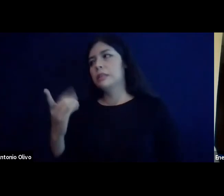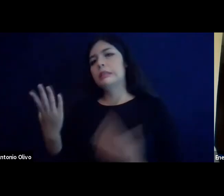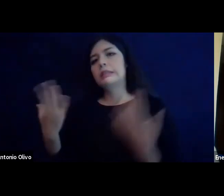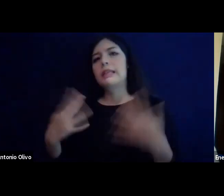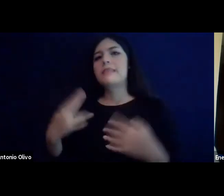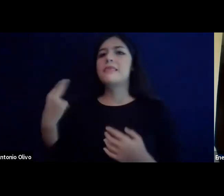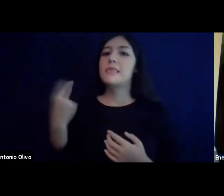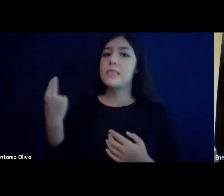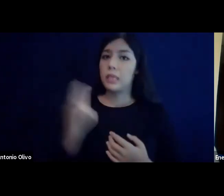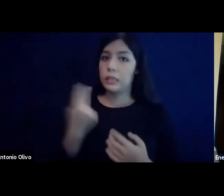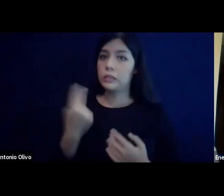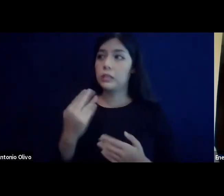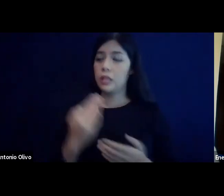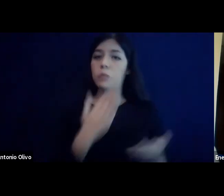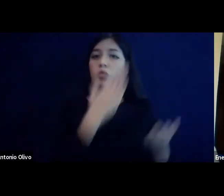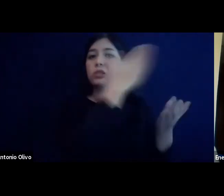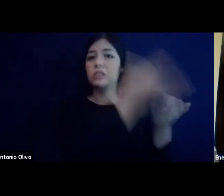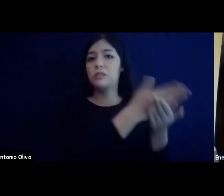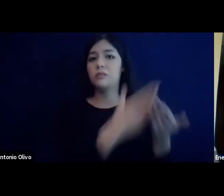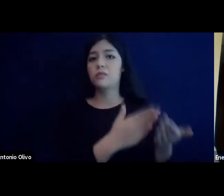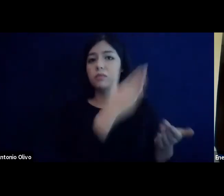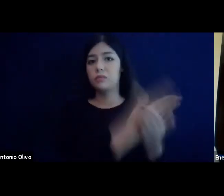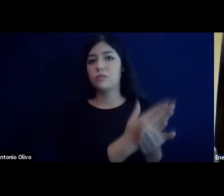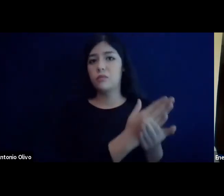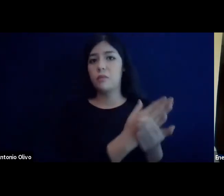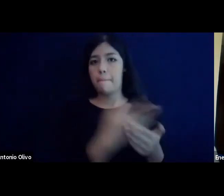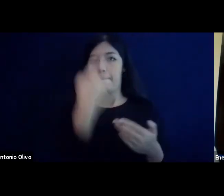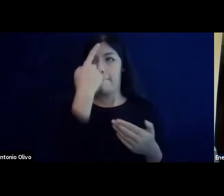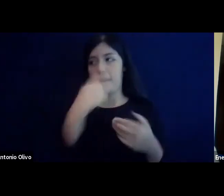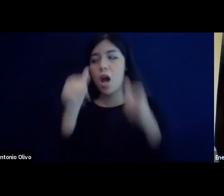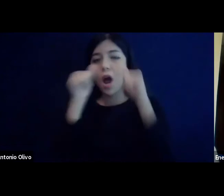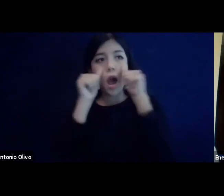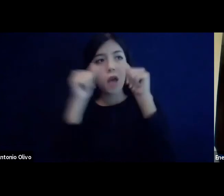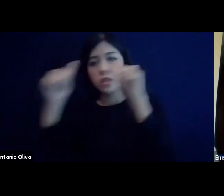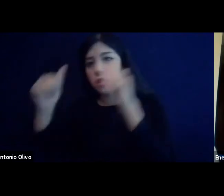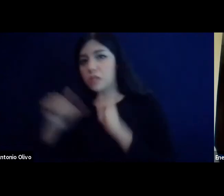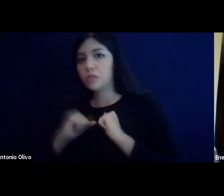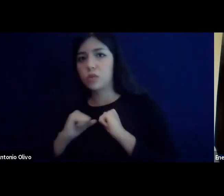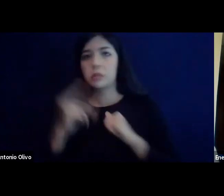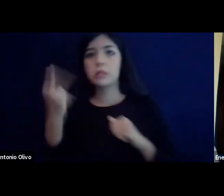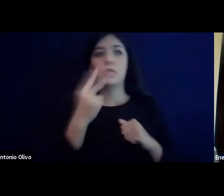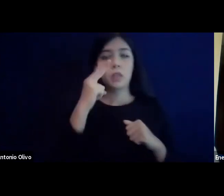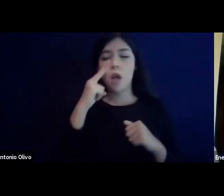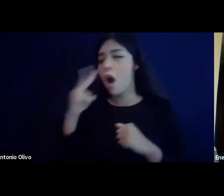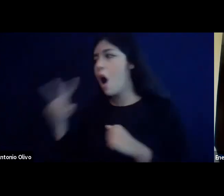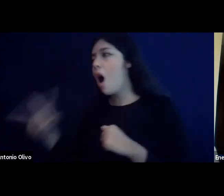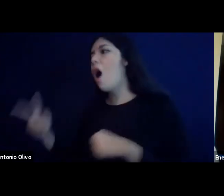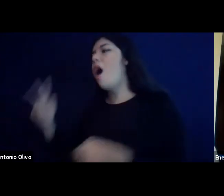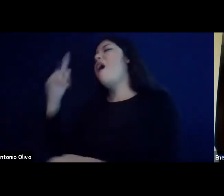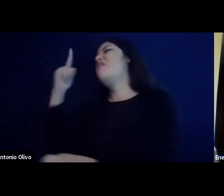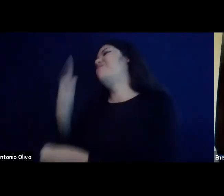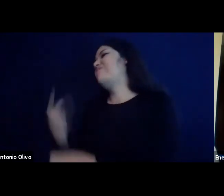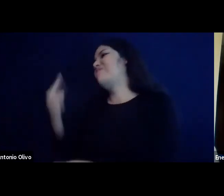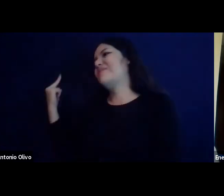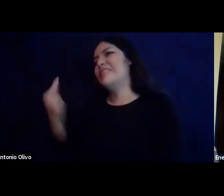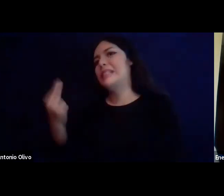acto de presencia, no van a mejorar las cosas. Necesitan vernos y tener la necesidad de que estemos